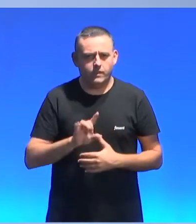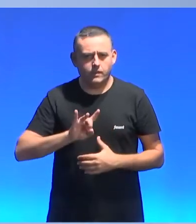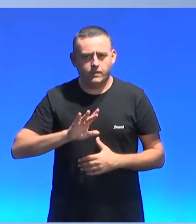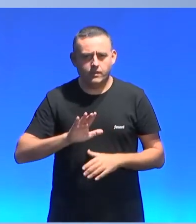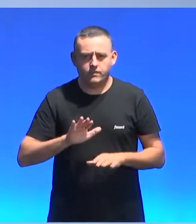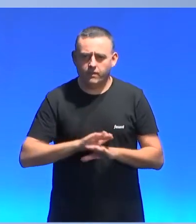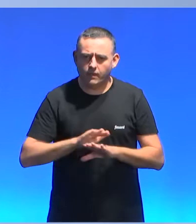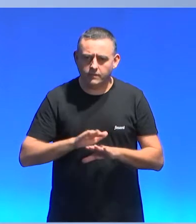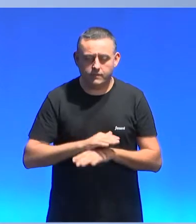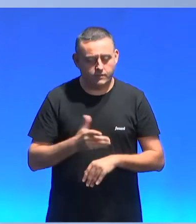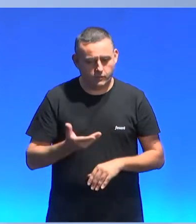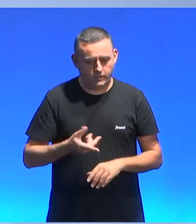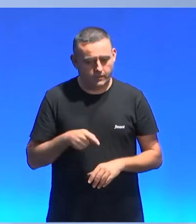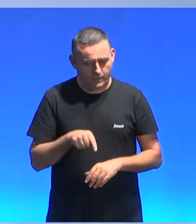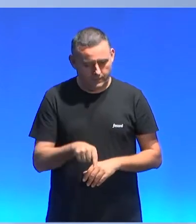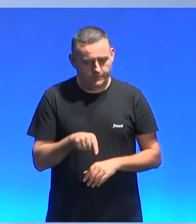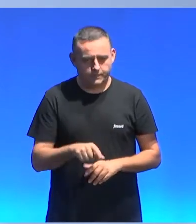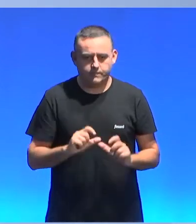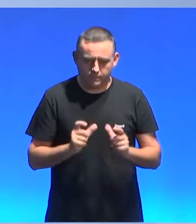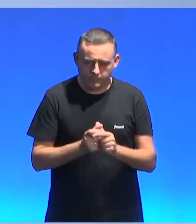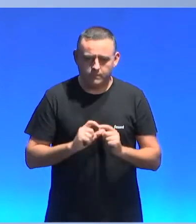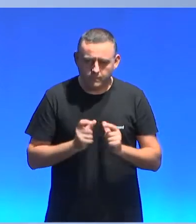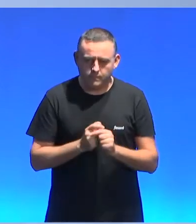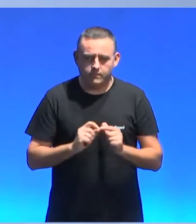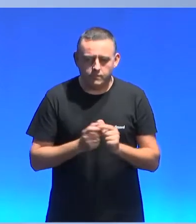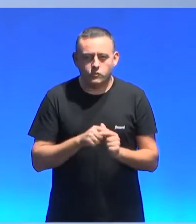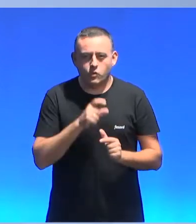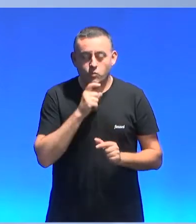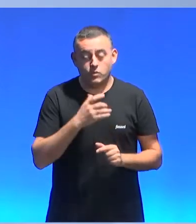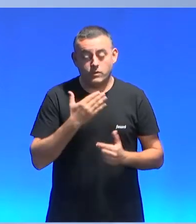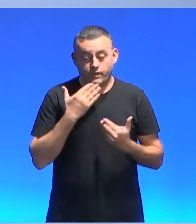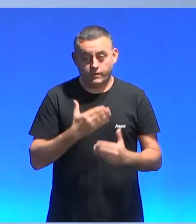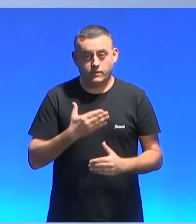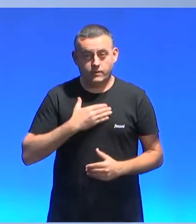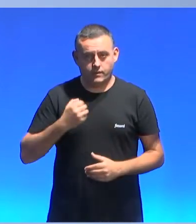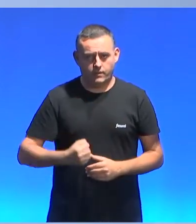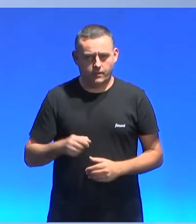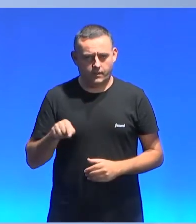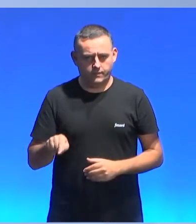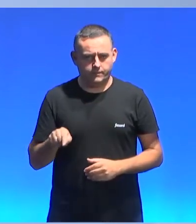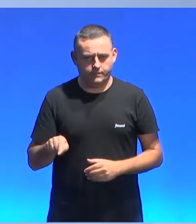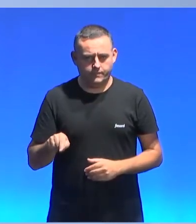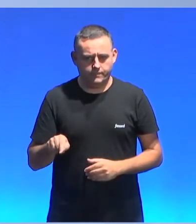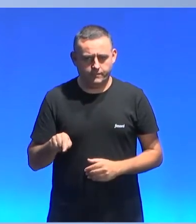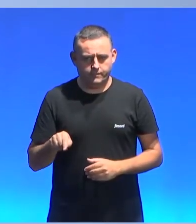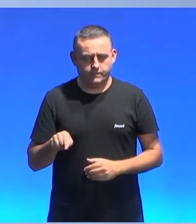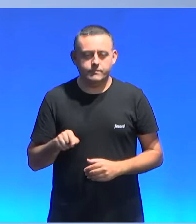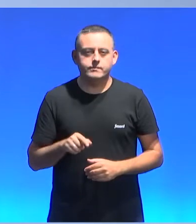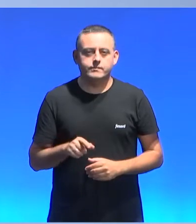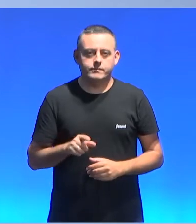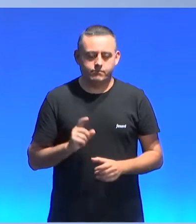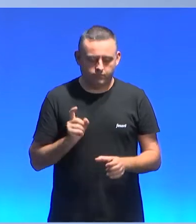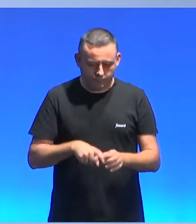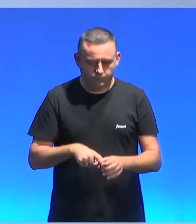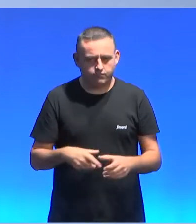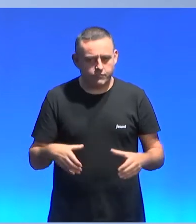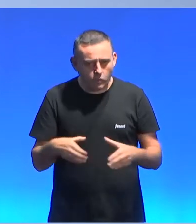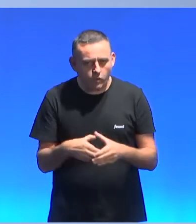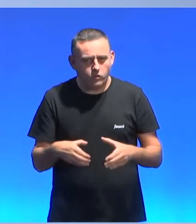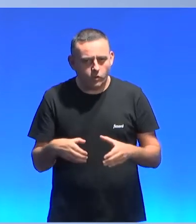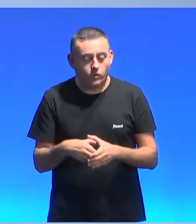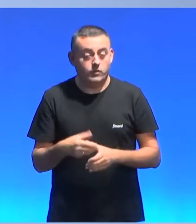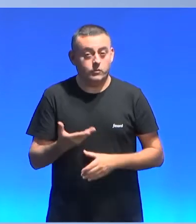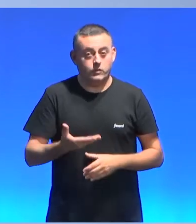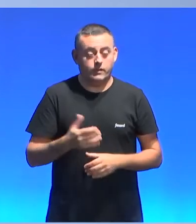alcalde. Es un aspecto importante a reflexionar. Normalmente yo creo que tenemos que considerar que